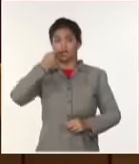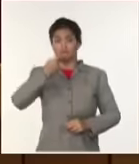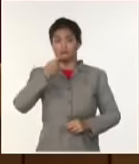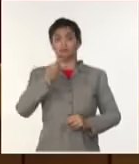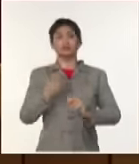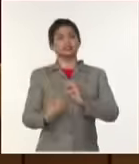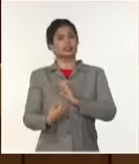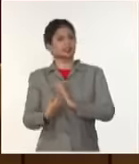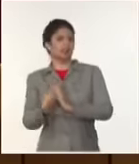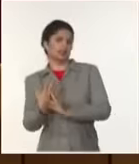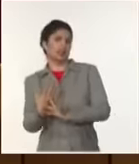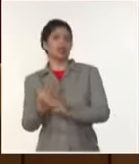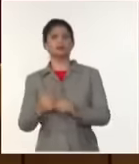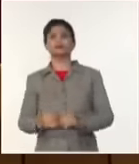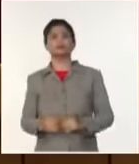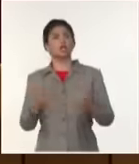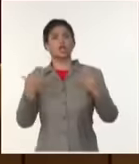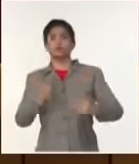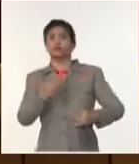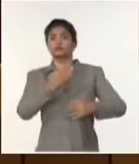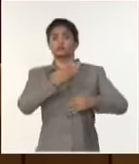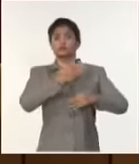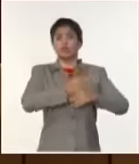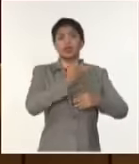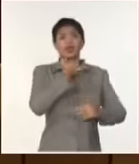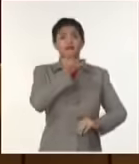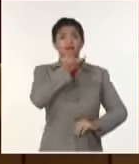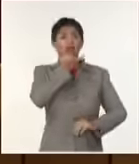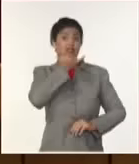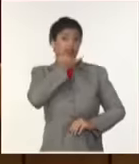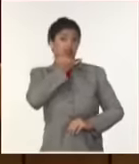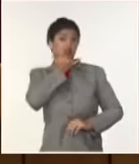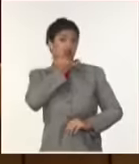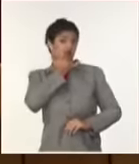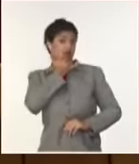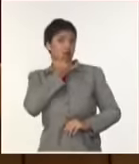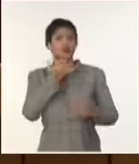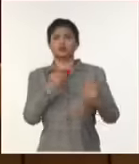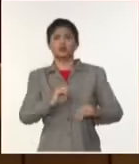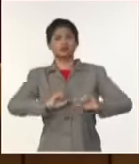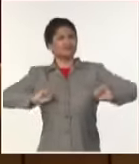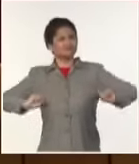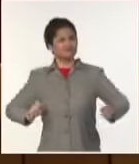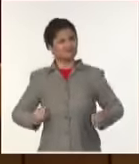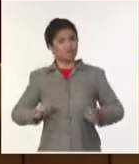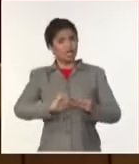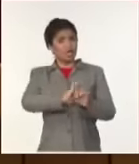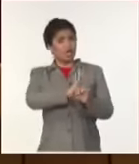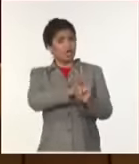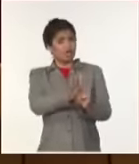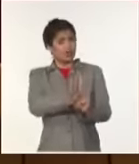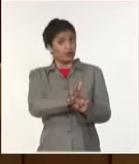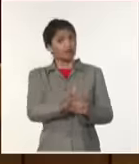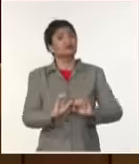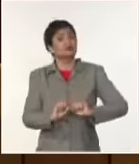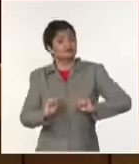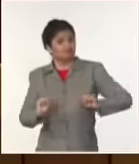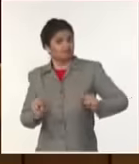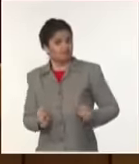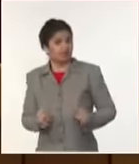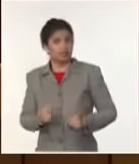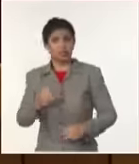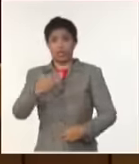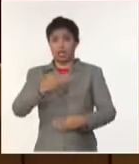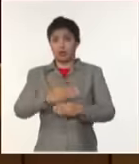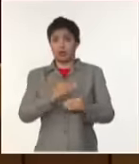imperial sufrido en medio del momento más oscuro de la COVID-19. Si atenazados por un bloqueo de más de 60 años